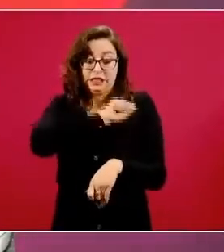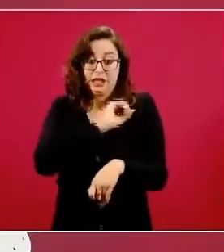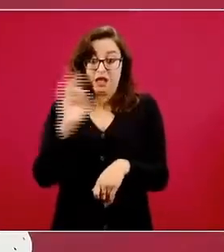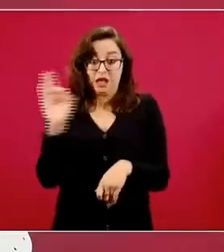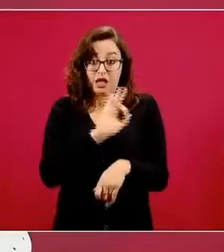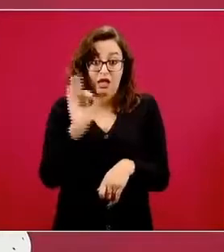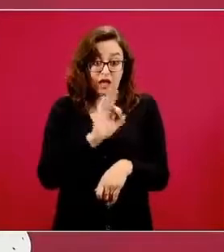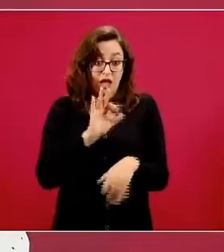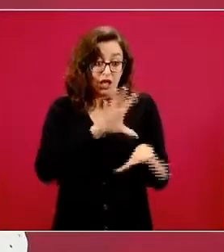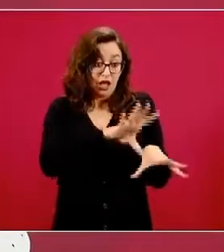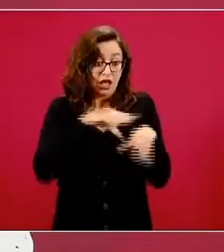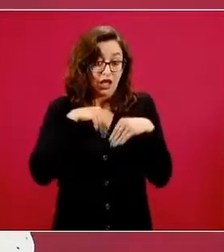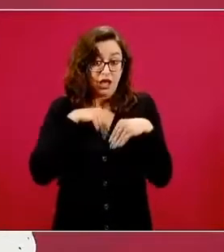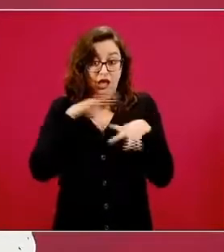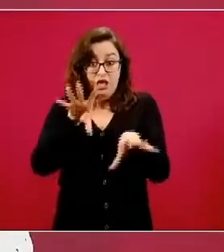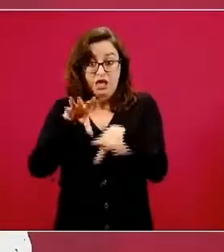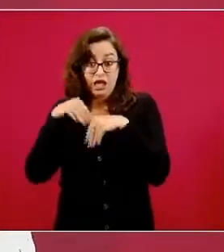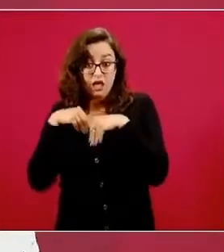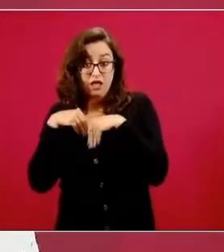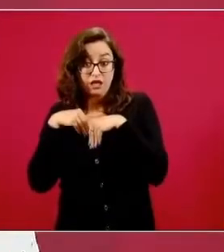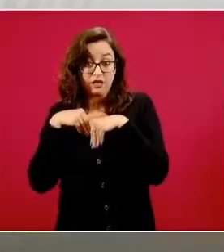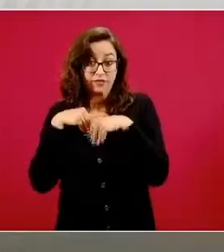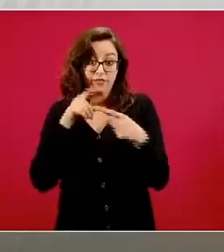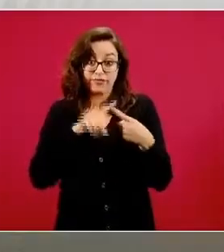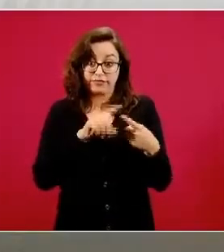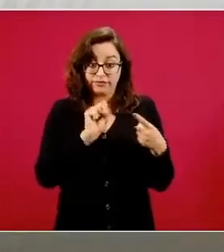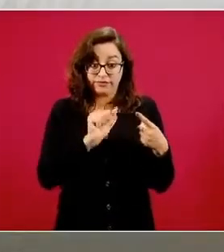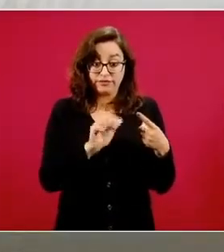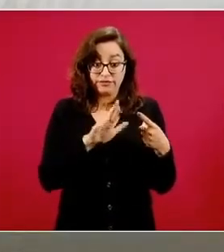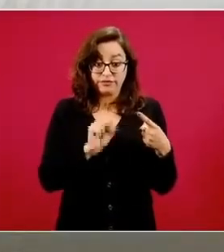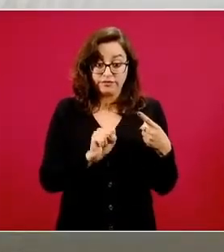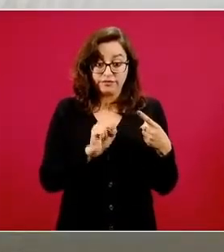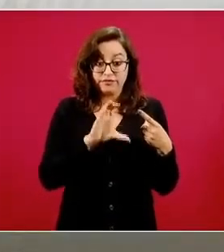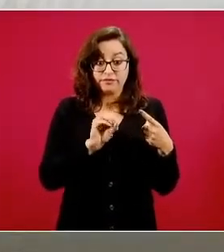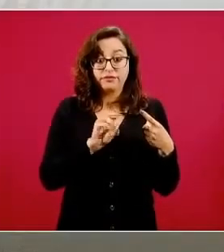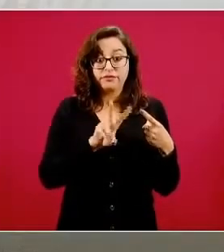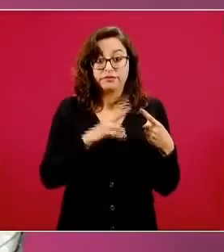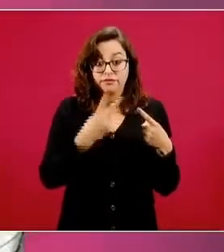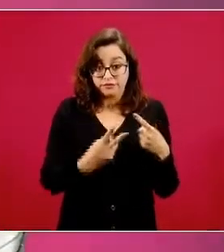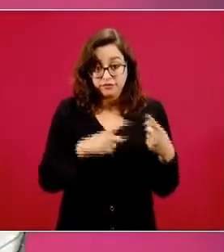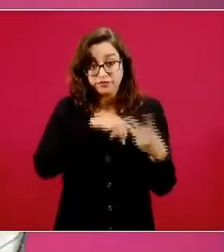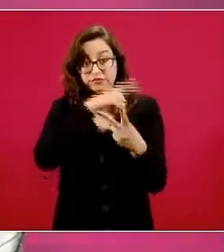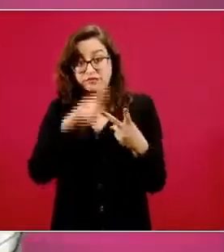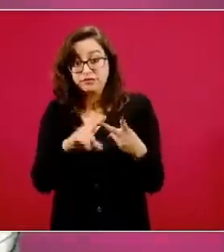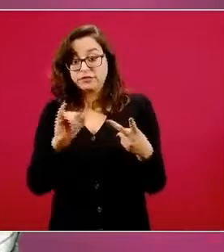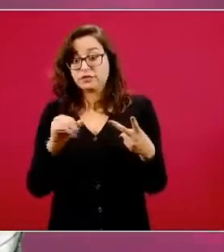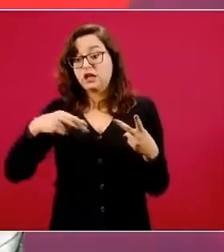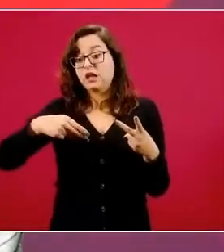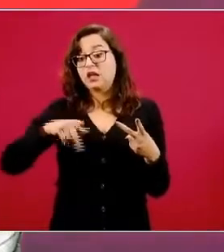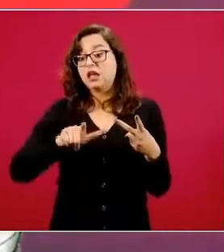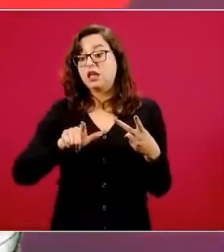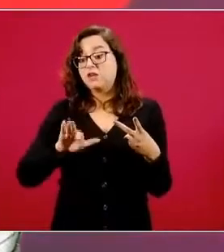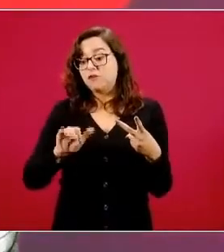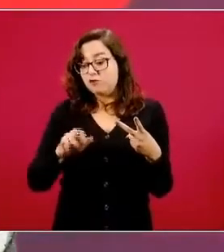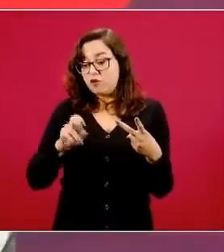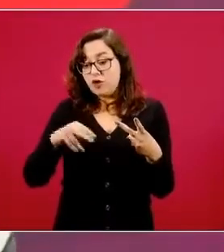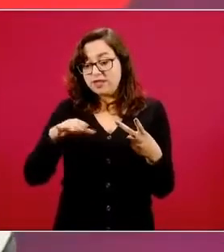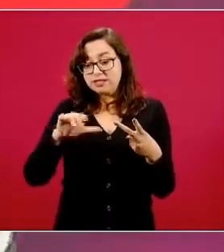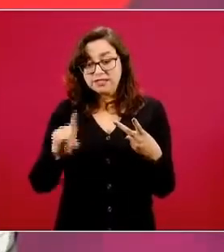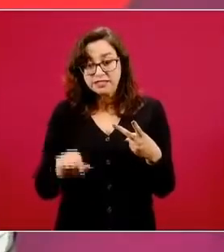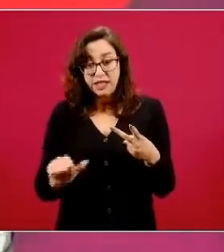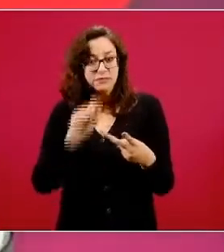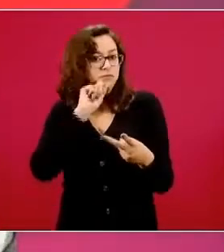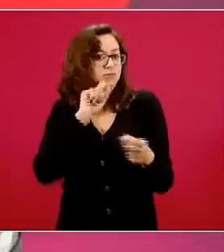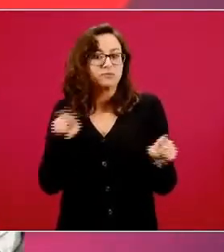al SARS-CoV-2, también me estoy exponiendo a la influenza. ¿sí? Cuando empiece